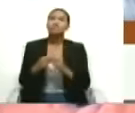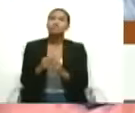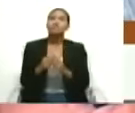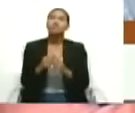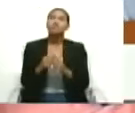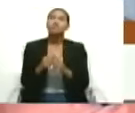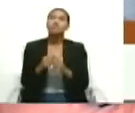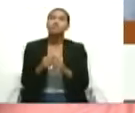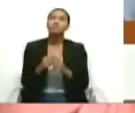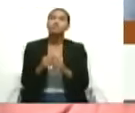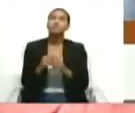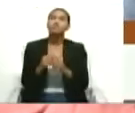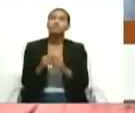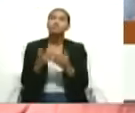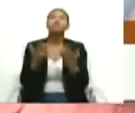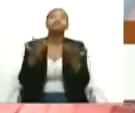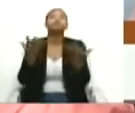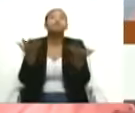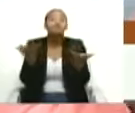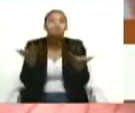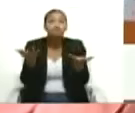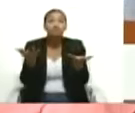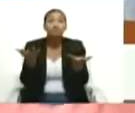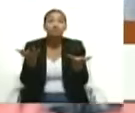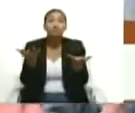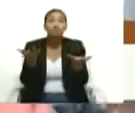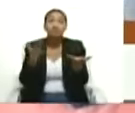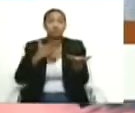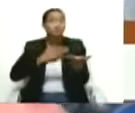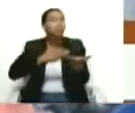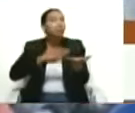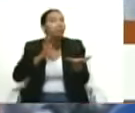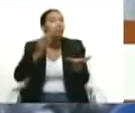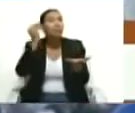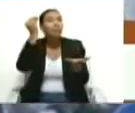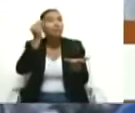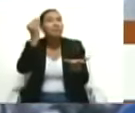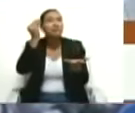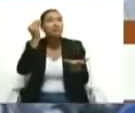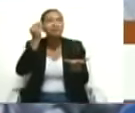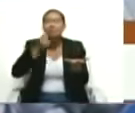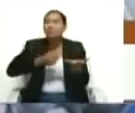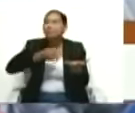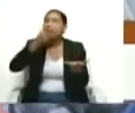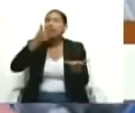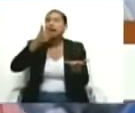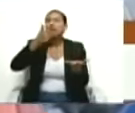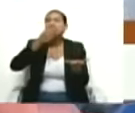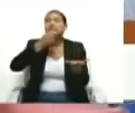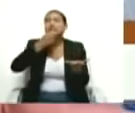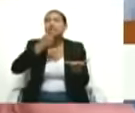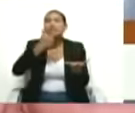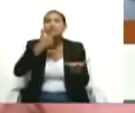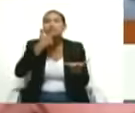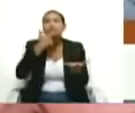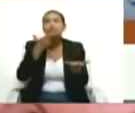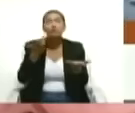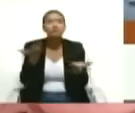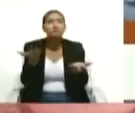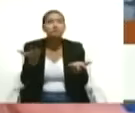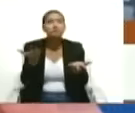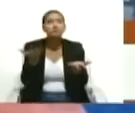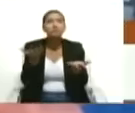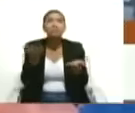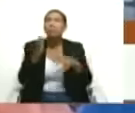Es una de las T, yo diría, más hermosas, porque tiene